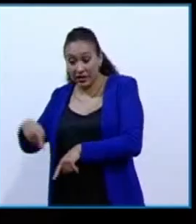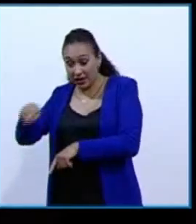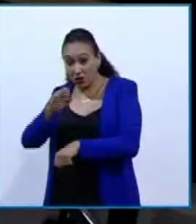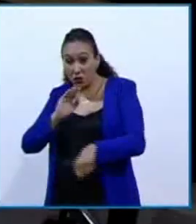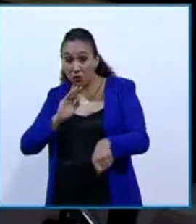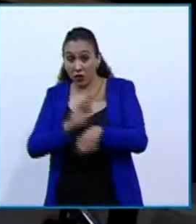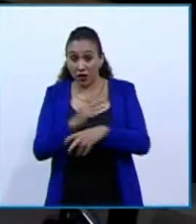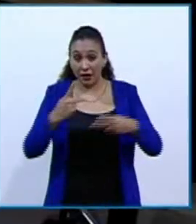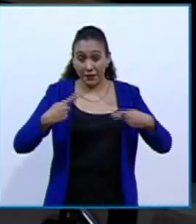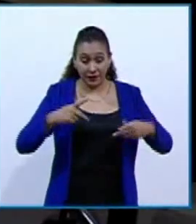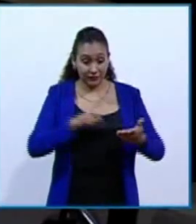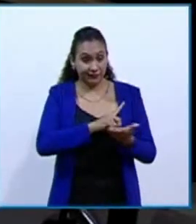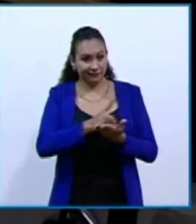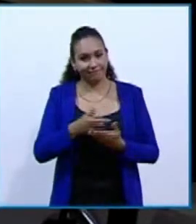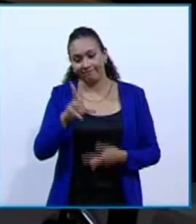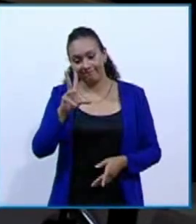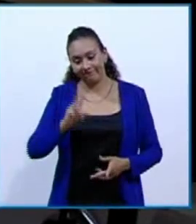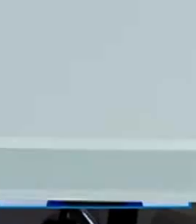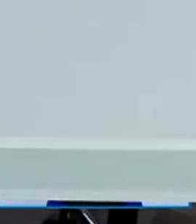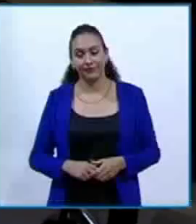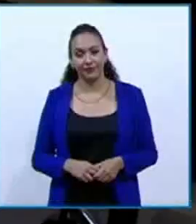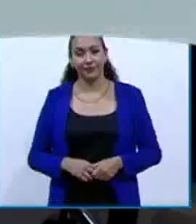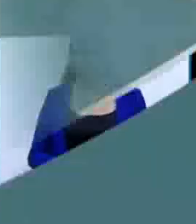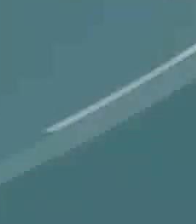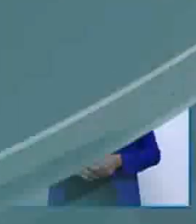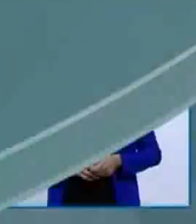de la ciudadanía.